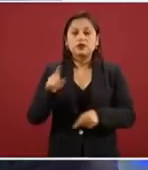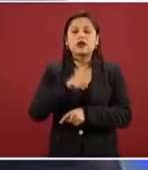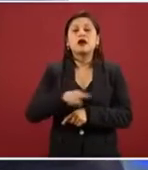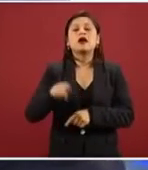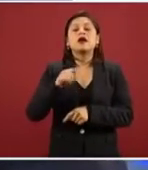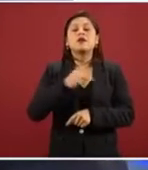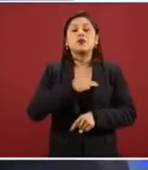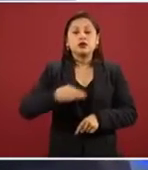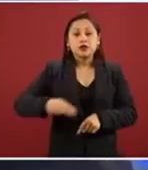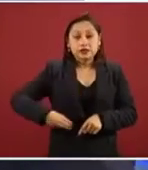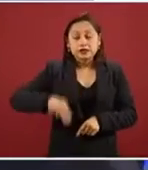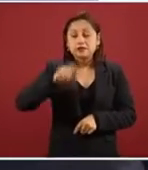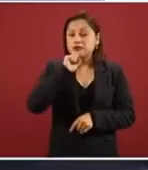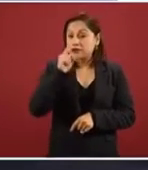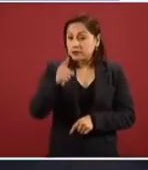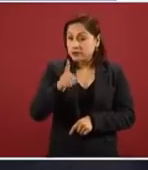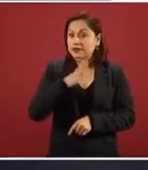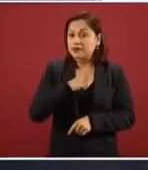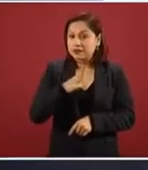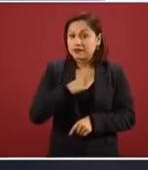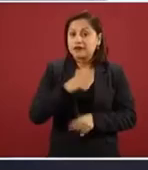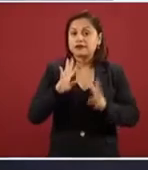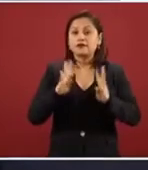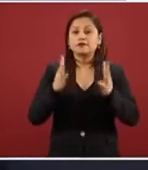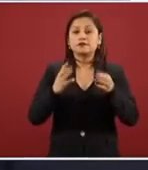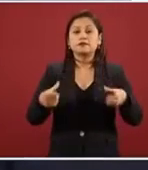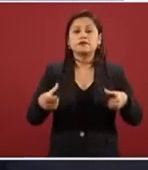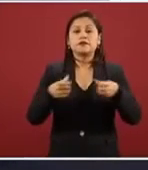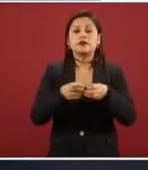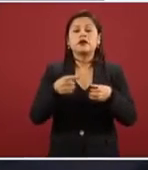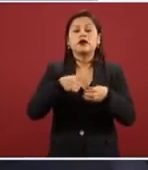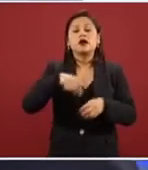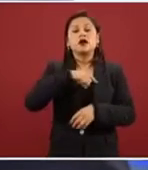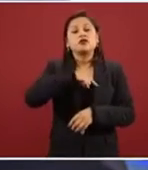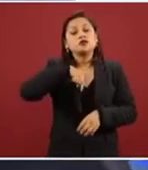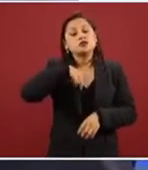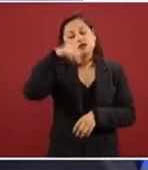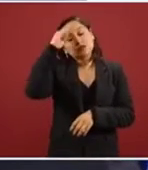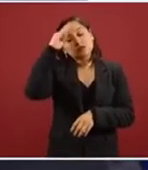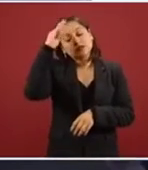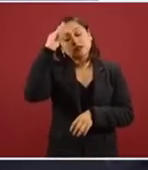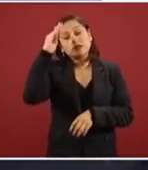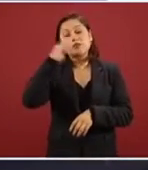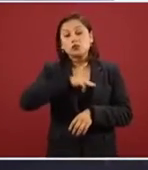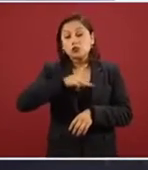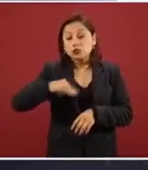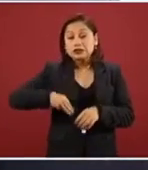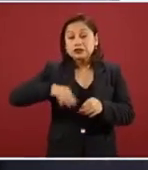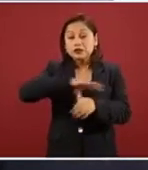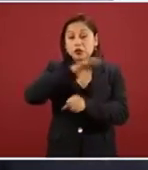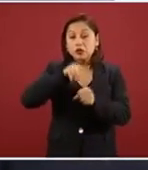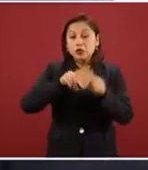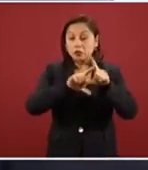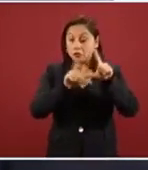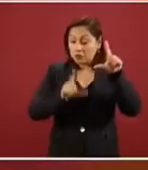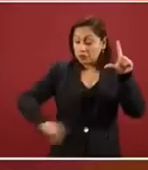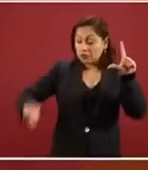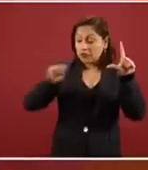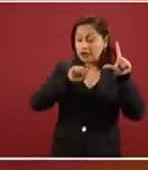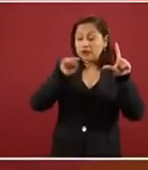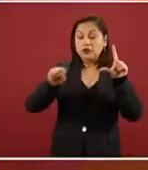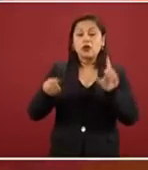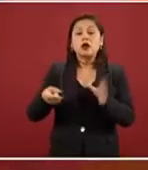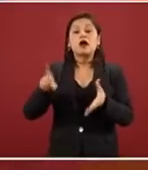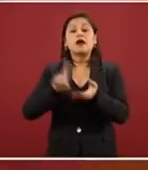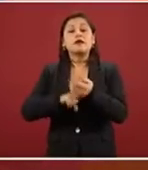instalados también, y la meta que tenemos es que todos los municipios de nuestro país puedan integrar su consejo municipal